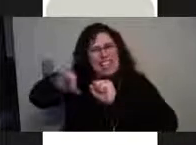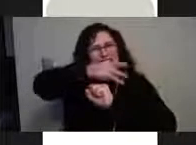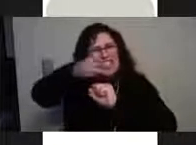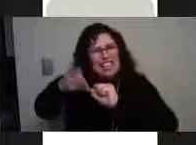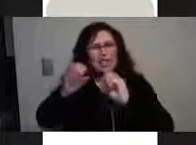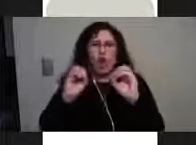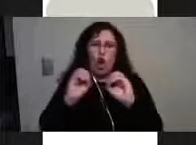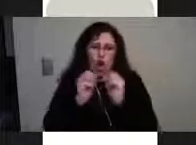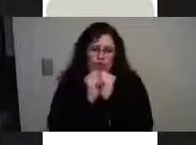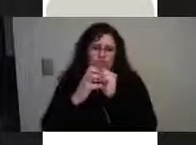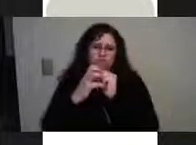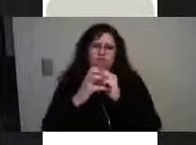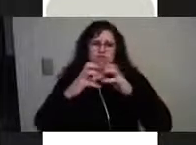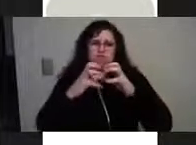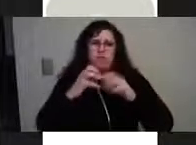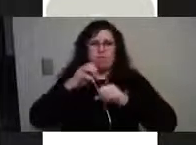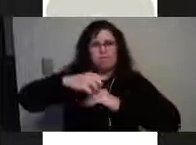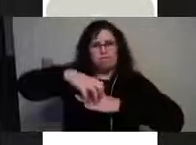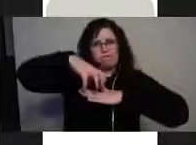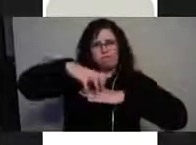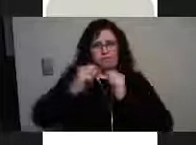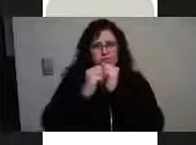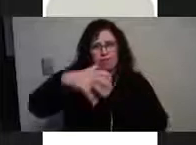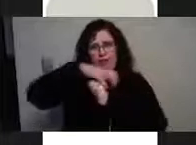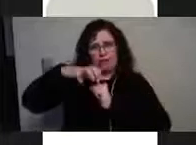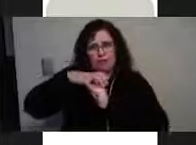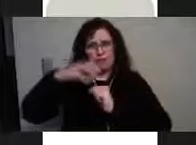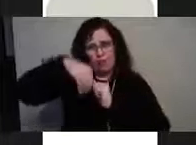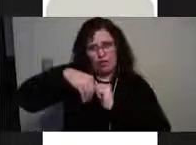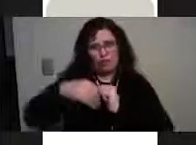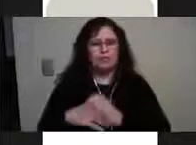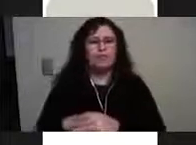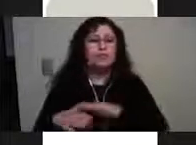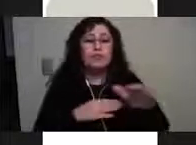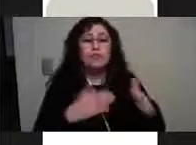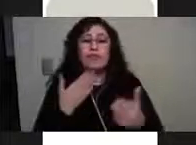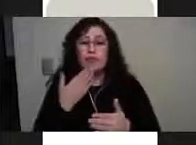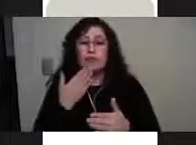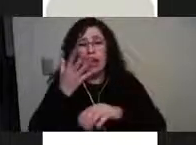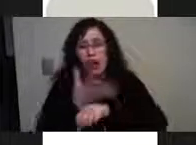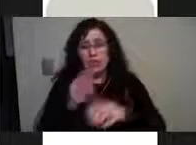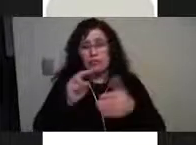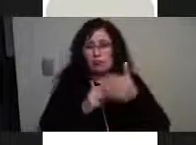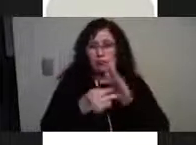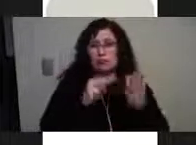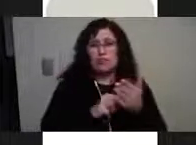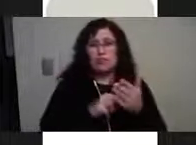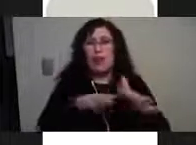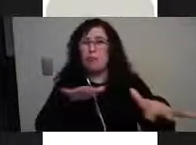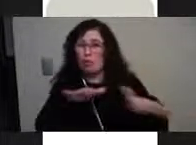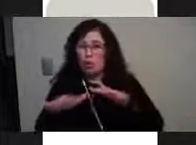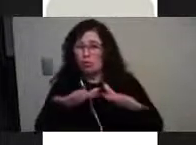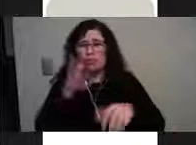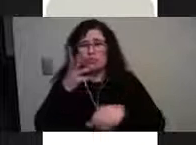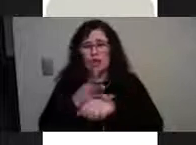Ahora, los niños con parálisis cerebral tienen aparte de la sintomatología motora que he descrito, tienen una serie